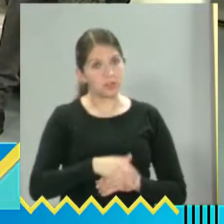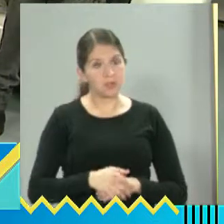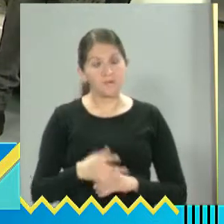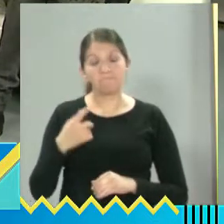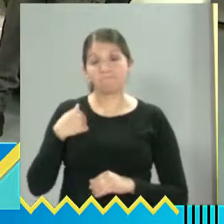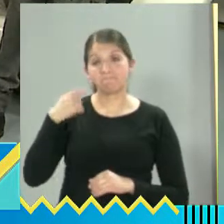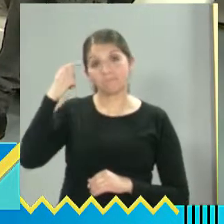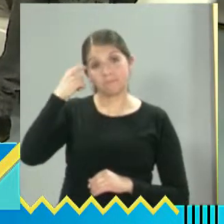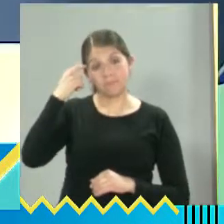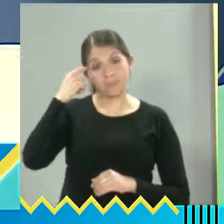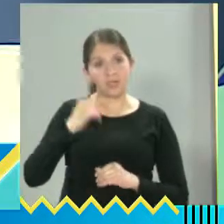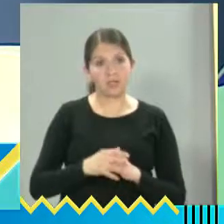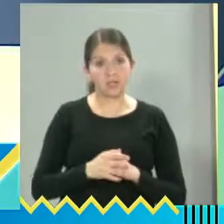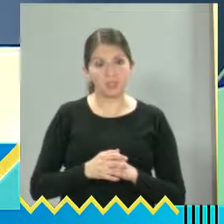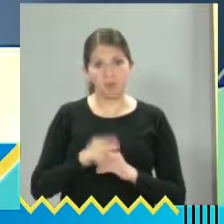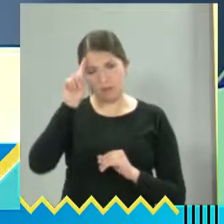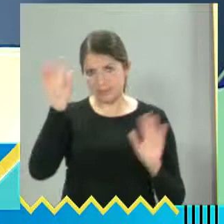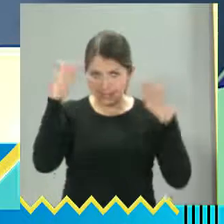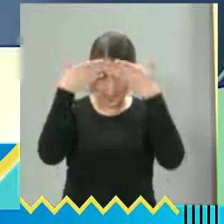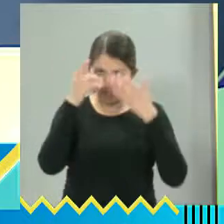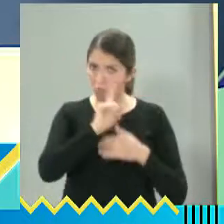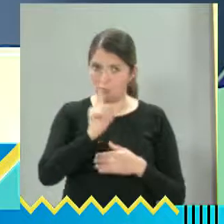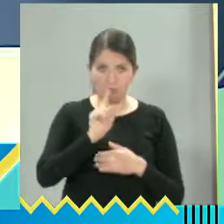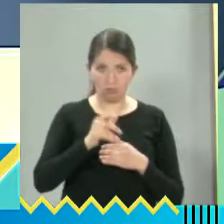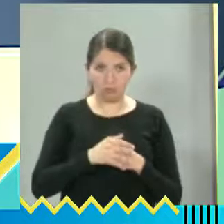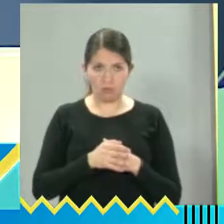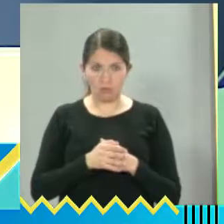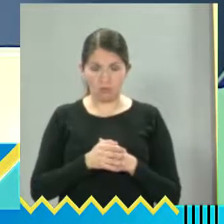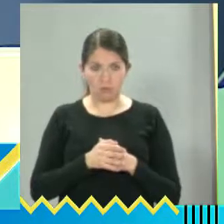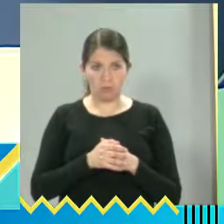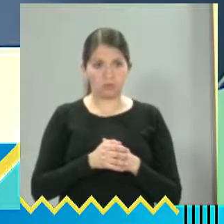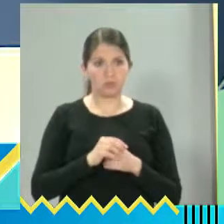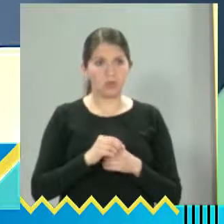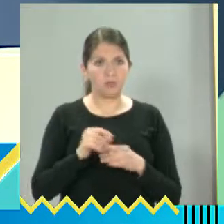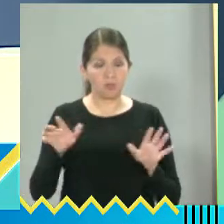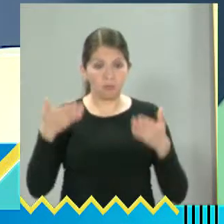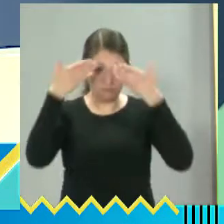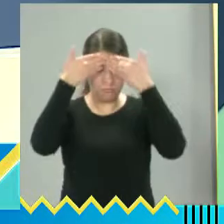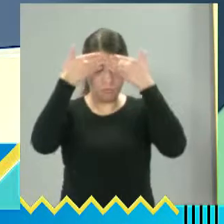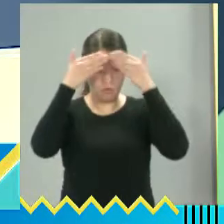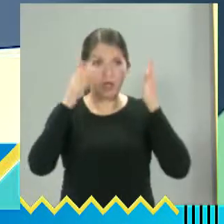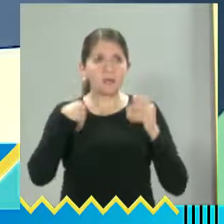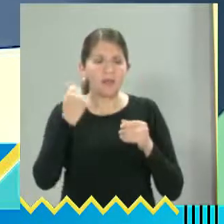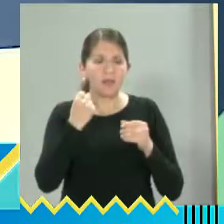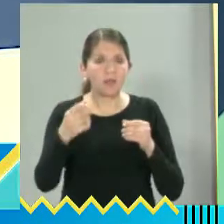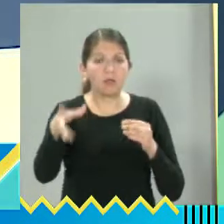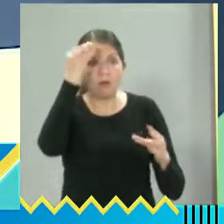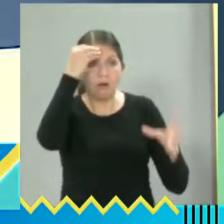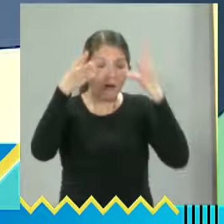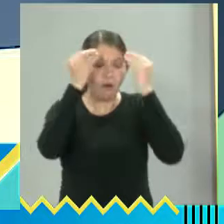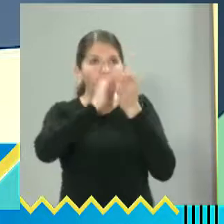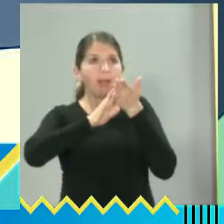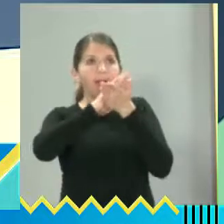un poco impermeable. No dejarse influenciar tanto por el medio. Perfecto. Yo creo que eso sería una de las claves en este